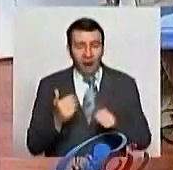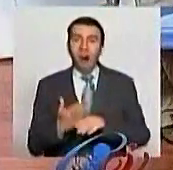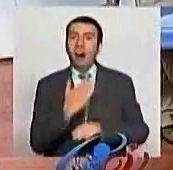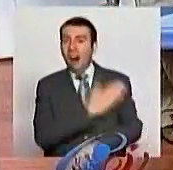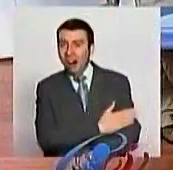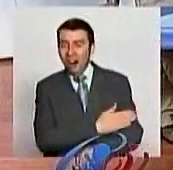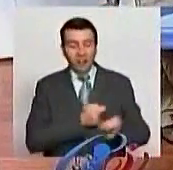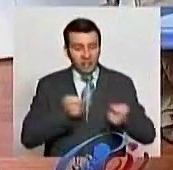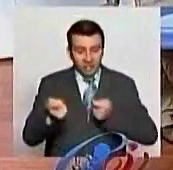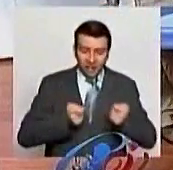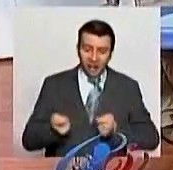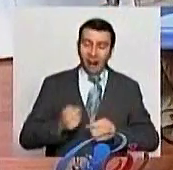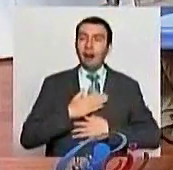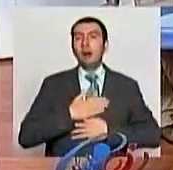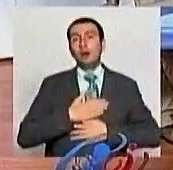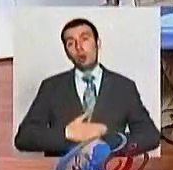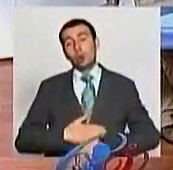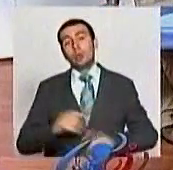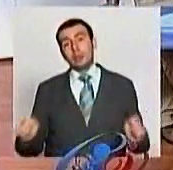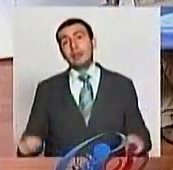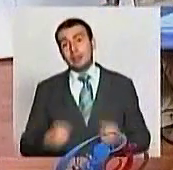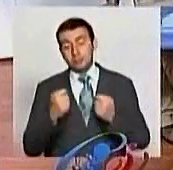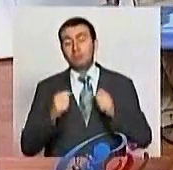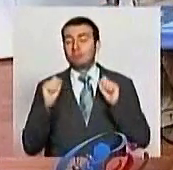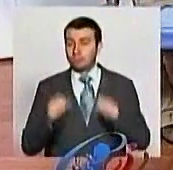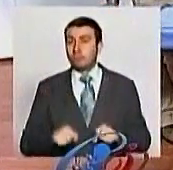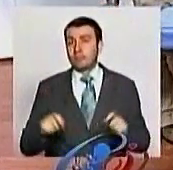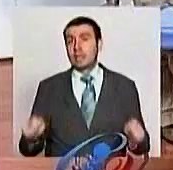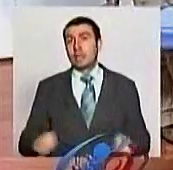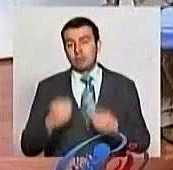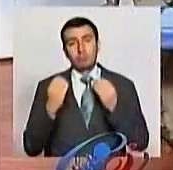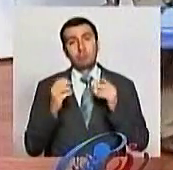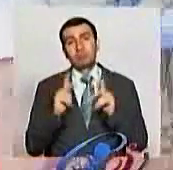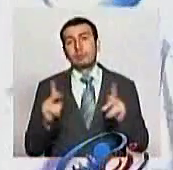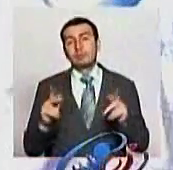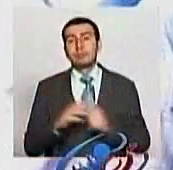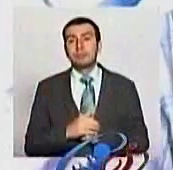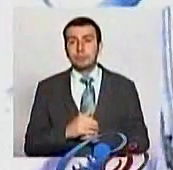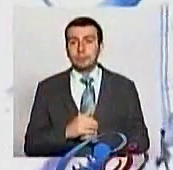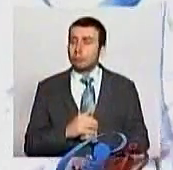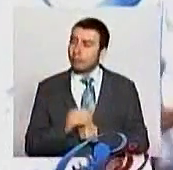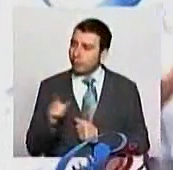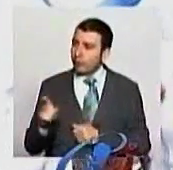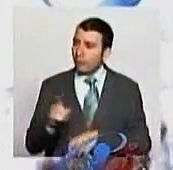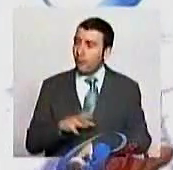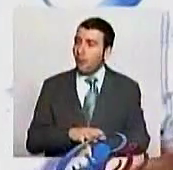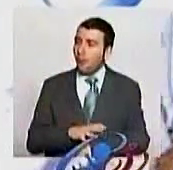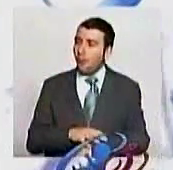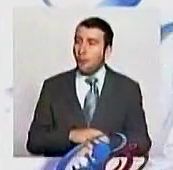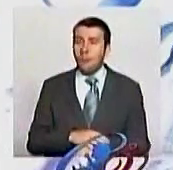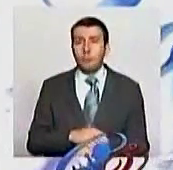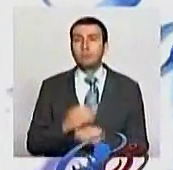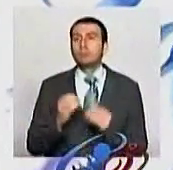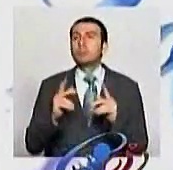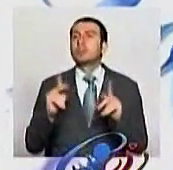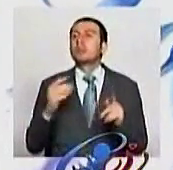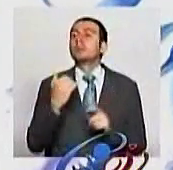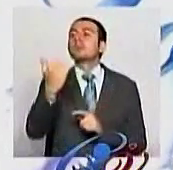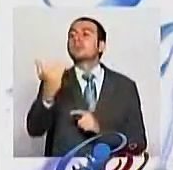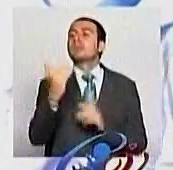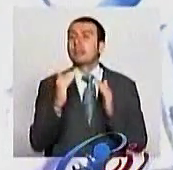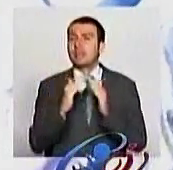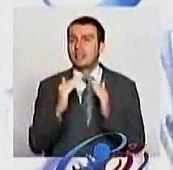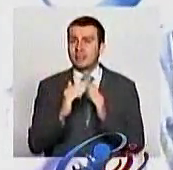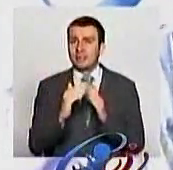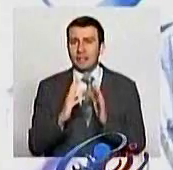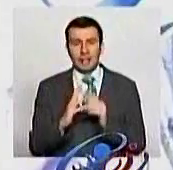tratamiento oportuno a veces puede salvar pues muchas personas. Doctora Carolina, muchas personas ahora que están en sus casas se preguntarán, ¿y yo